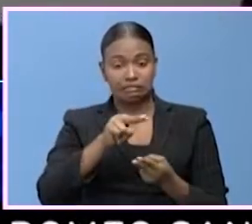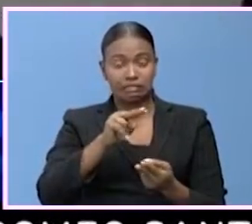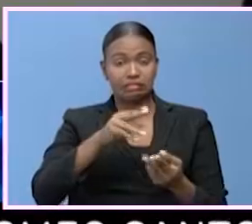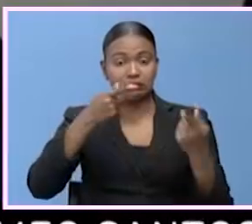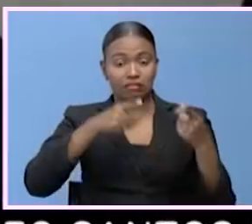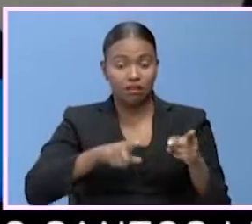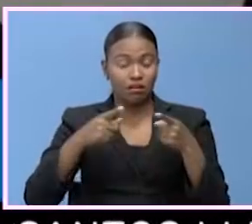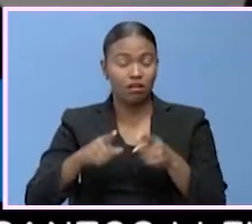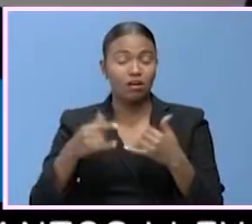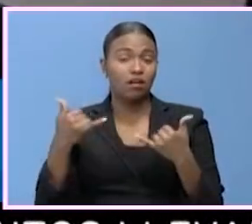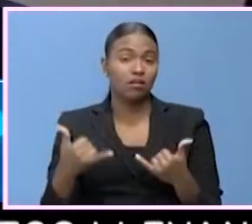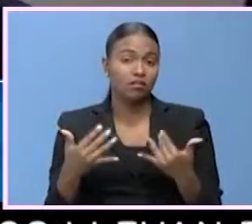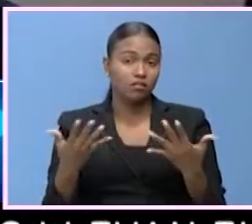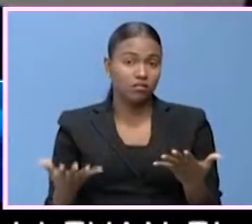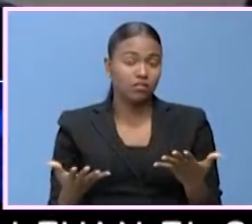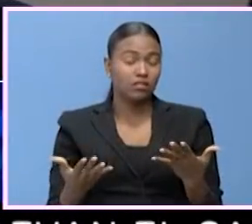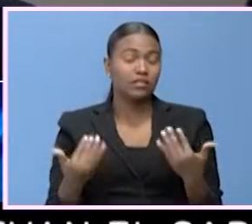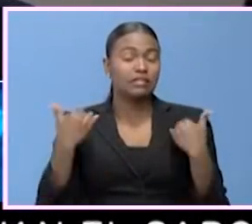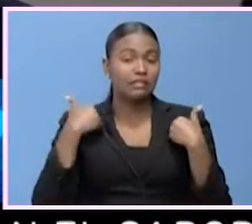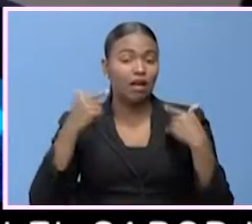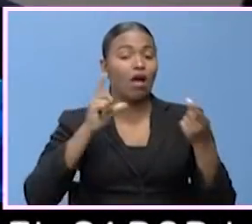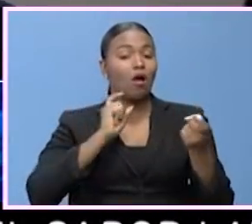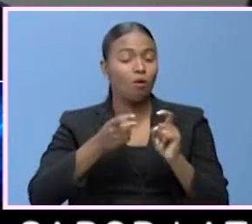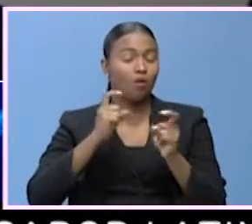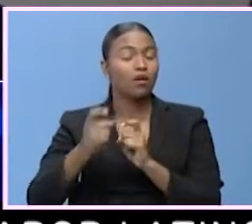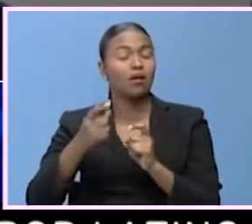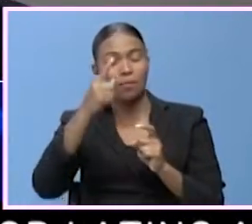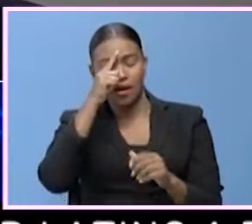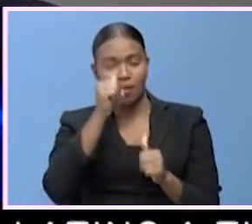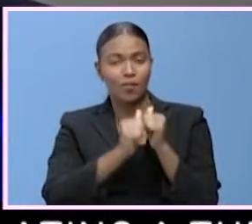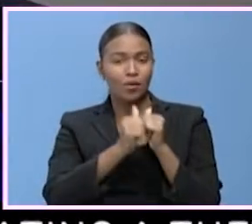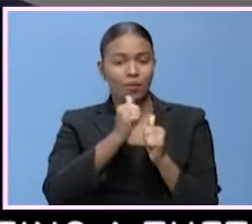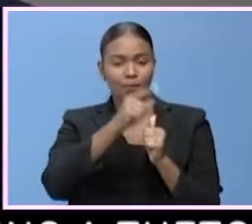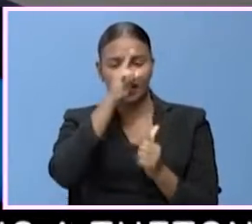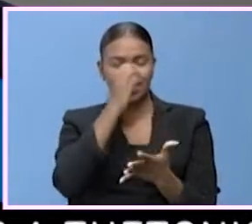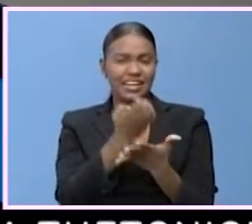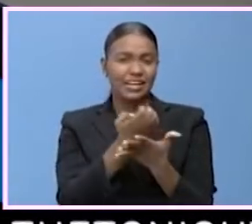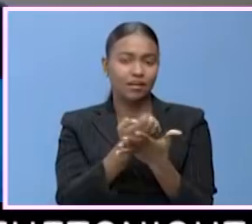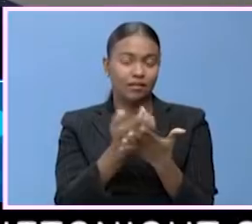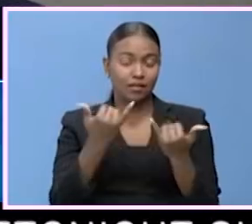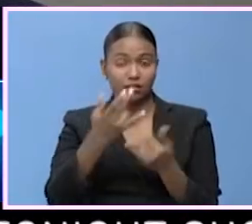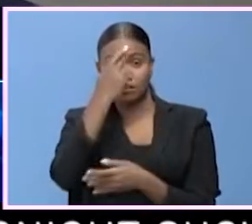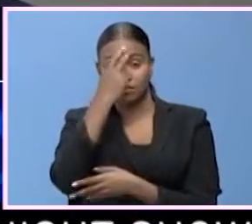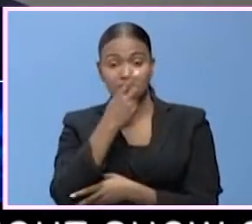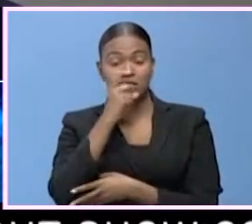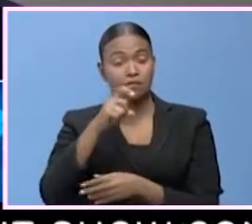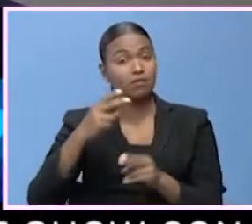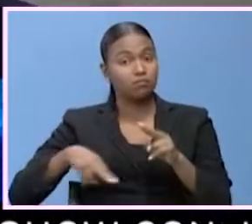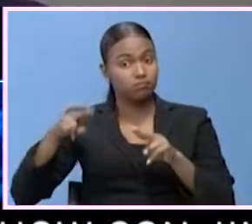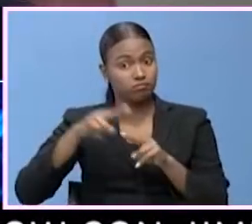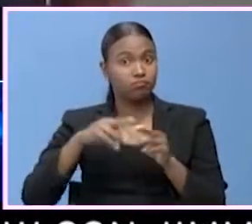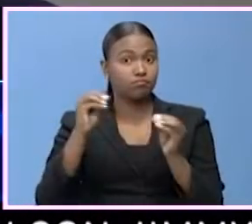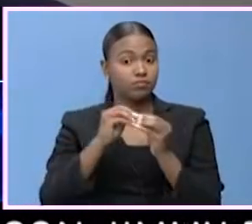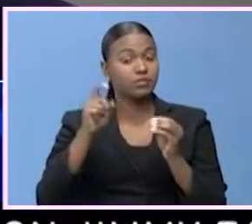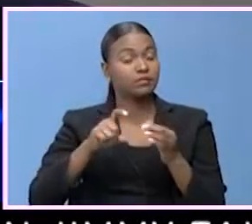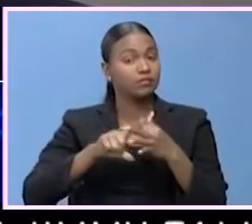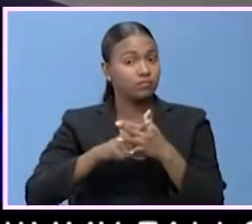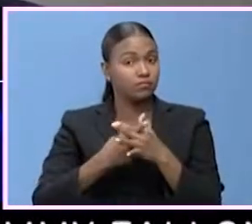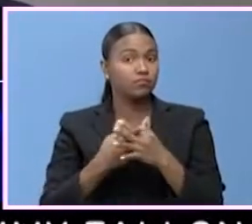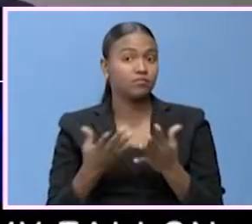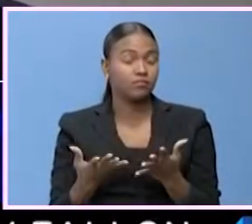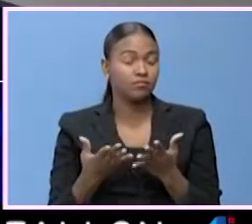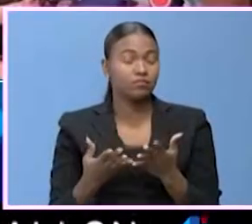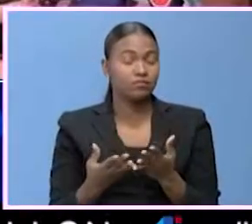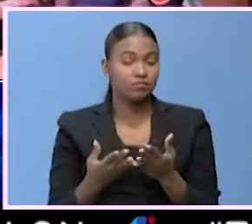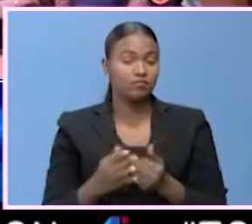casos, pues hay que ir aflojando por el problema de la economía. El país tiene que dinamizar, el país tiene que comenzar su